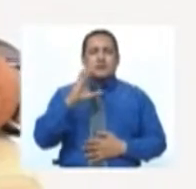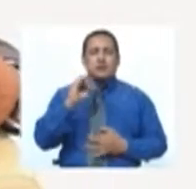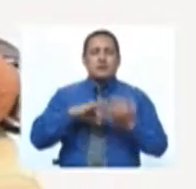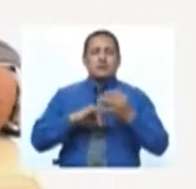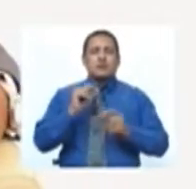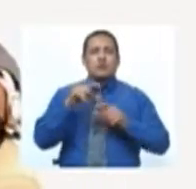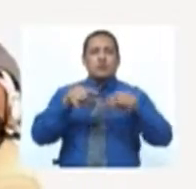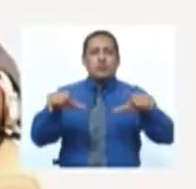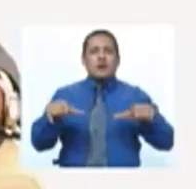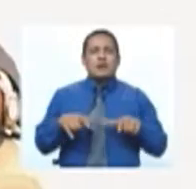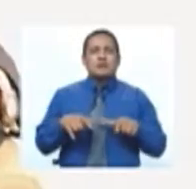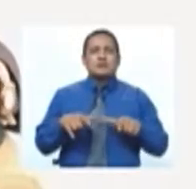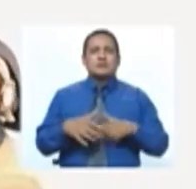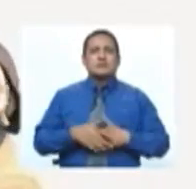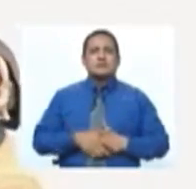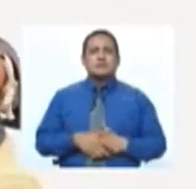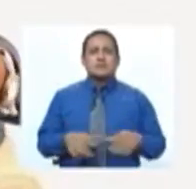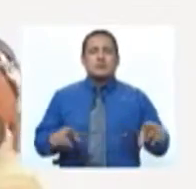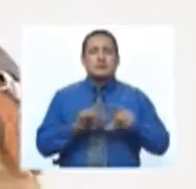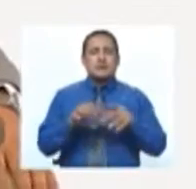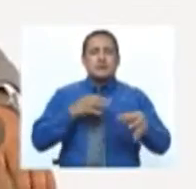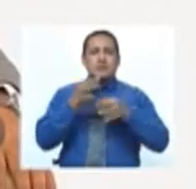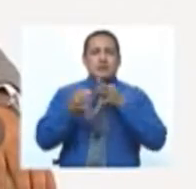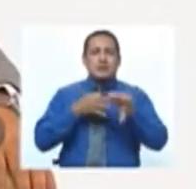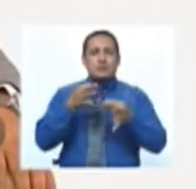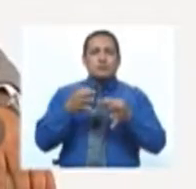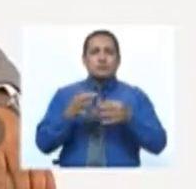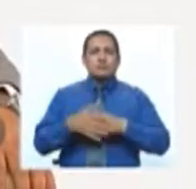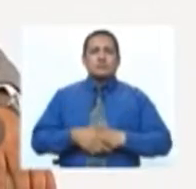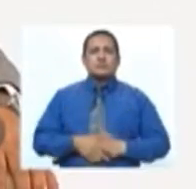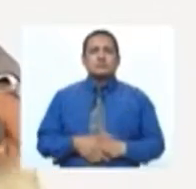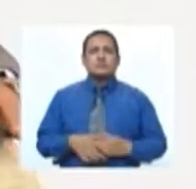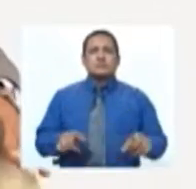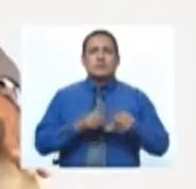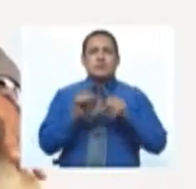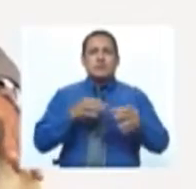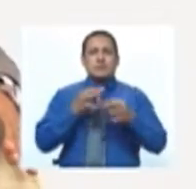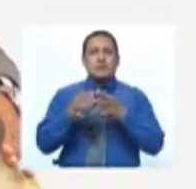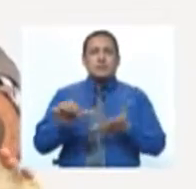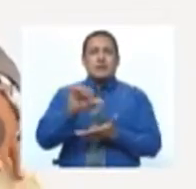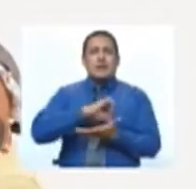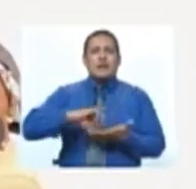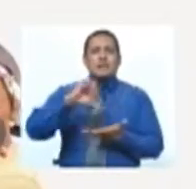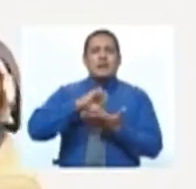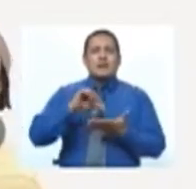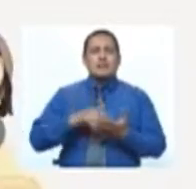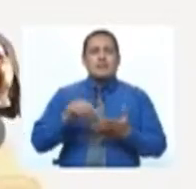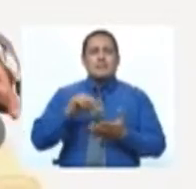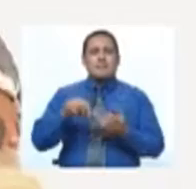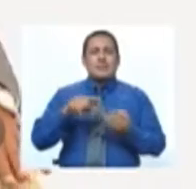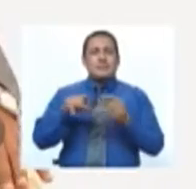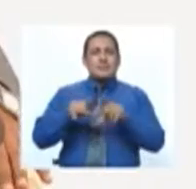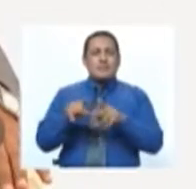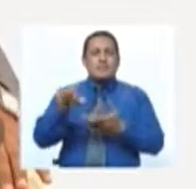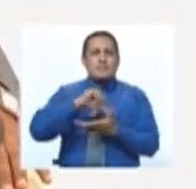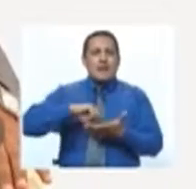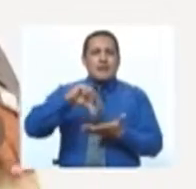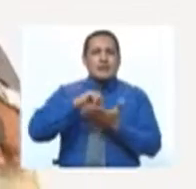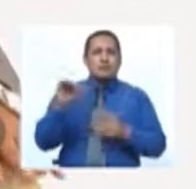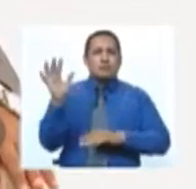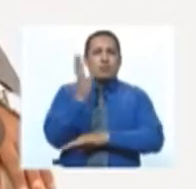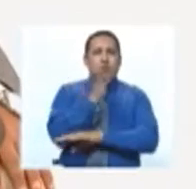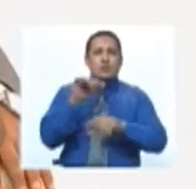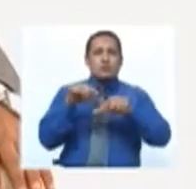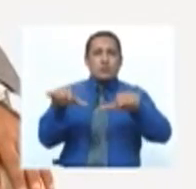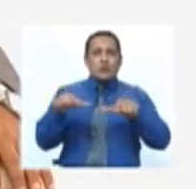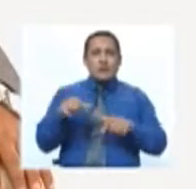espacios públicos. Decíamos también que las plazas, los parques, entre ellos las playas de las que hemos conversado también